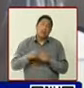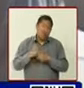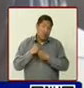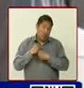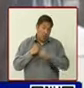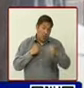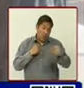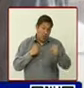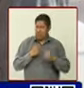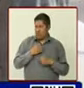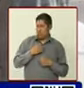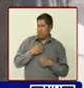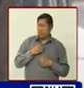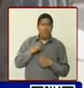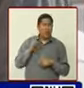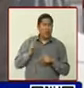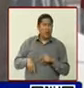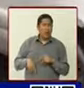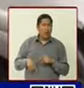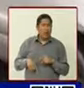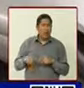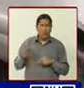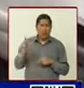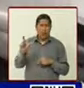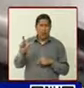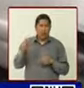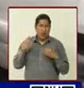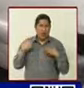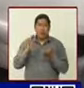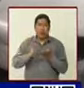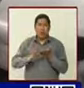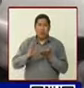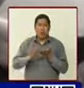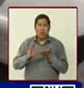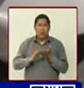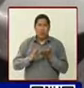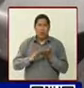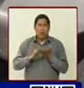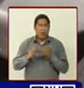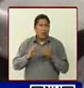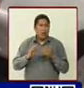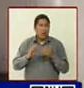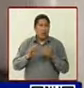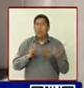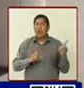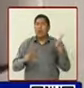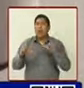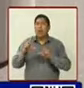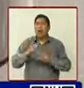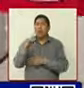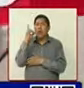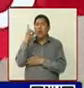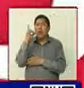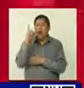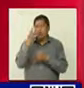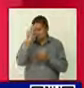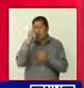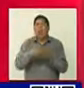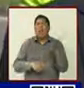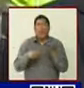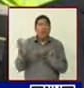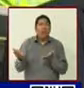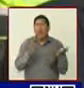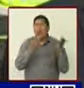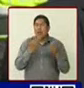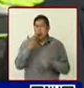pasa del mes, ya no puede cargar con carnet. Tendría que tener una autorización de sustancias controladas donde declara para qué está llevando el